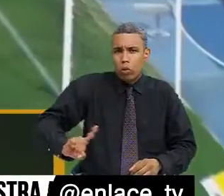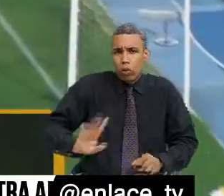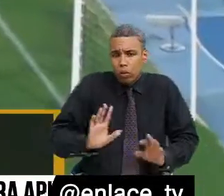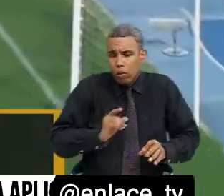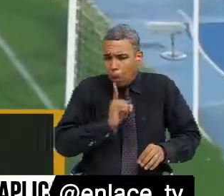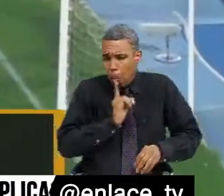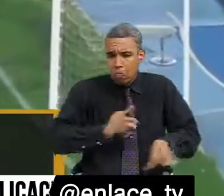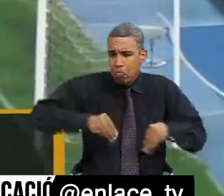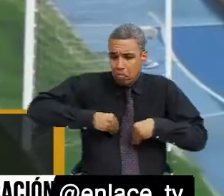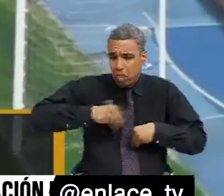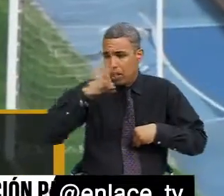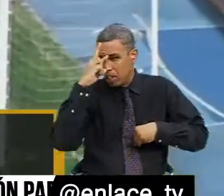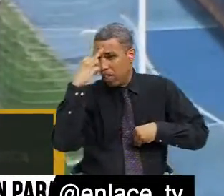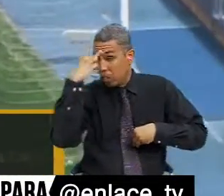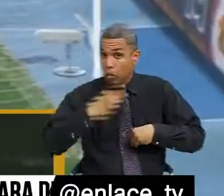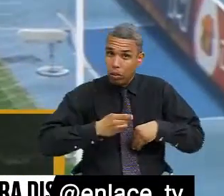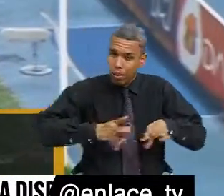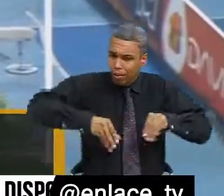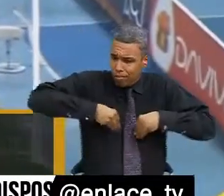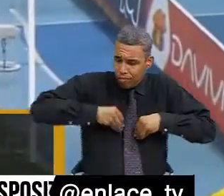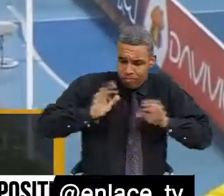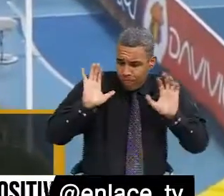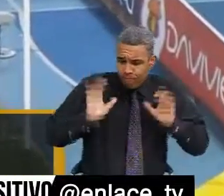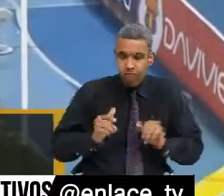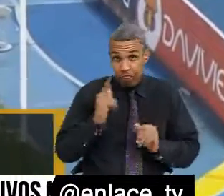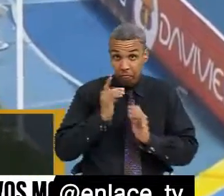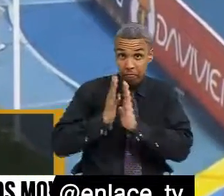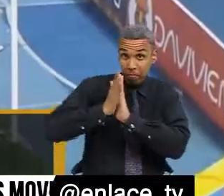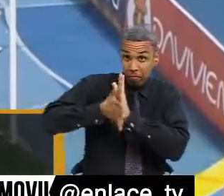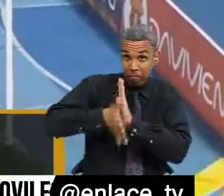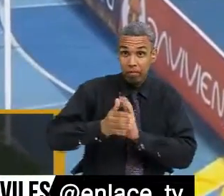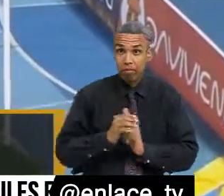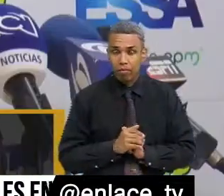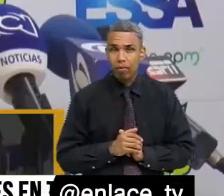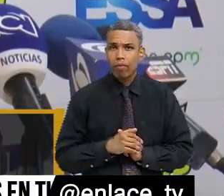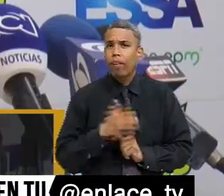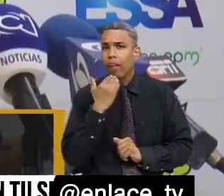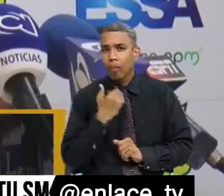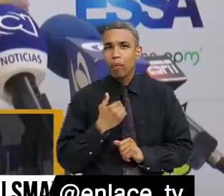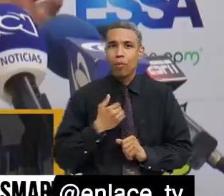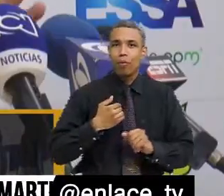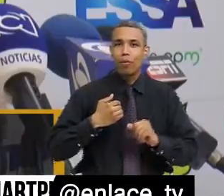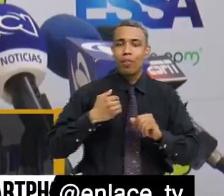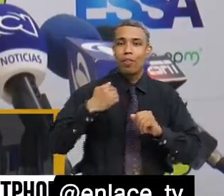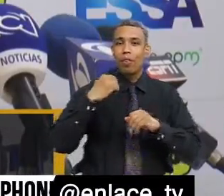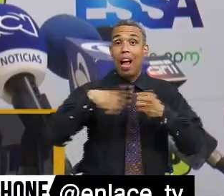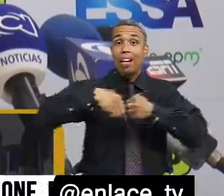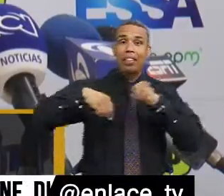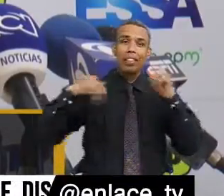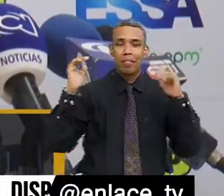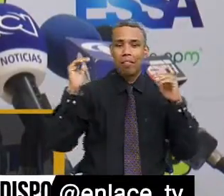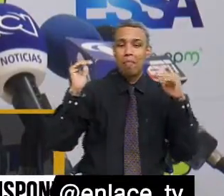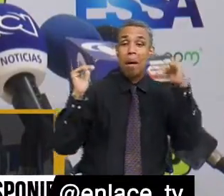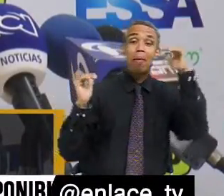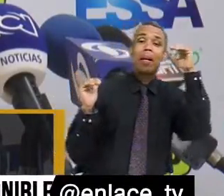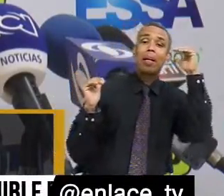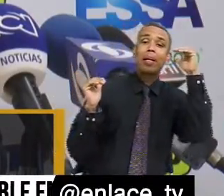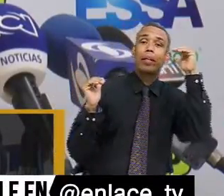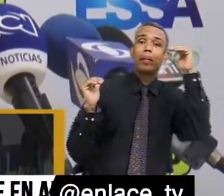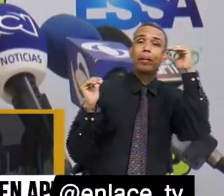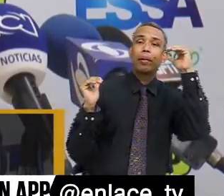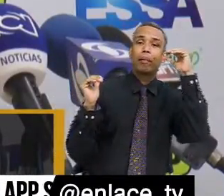Y nos pusimos 2 veces por delante en el marcador y aflojamos. No tuvimos la posesión